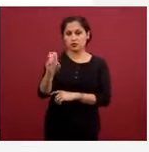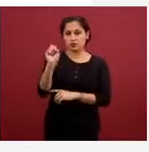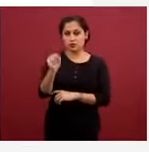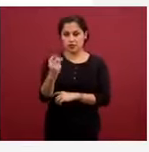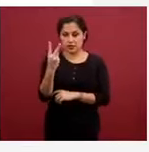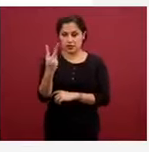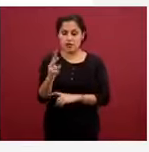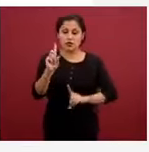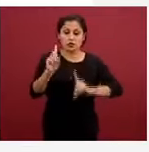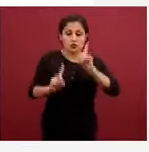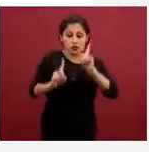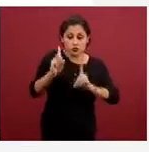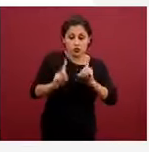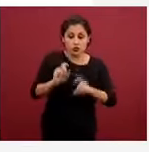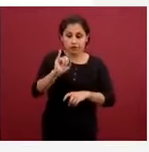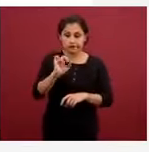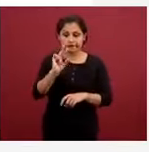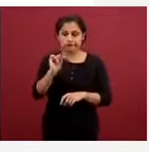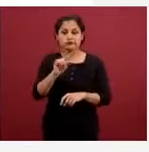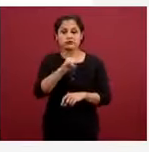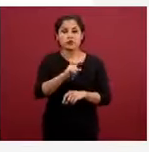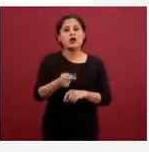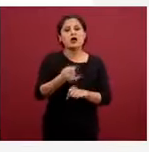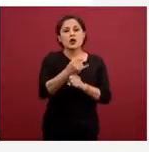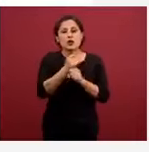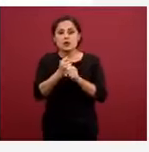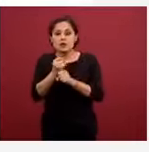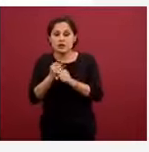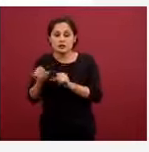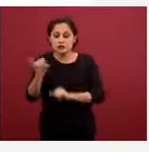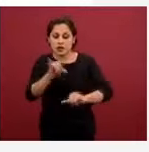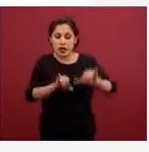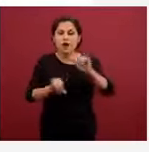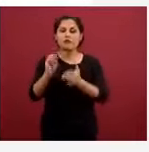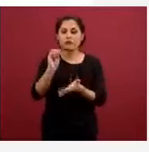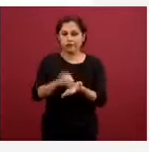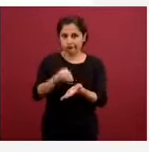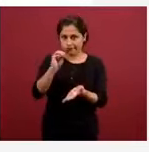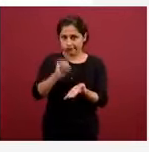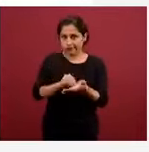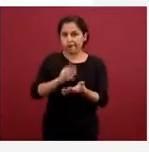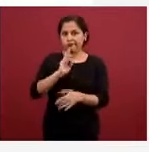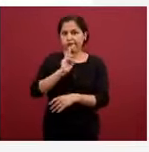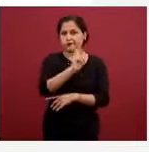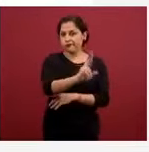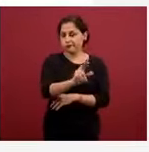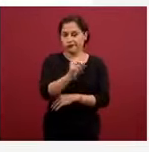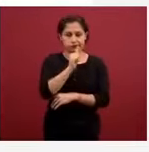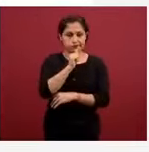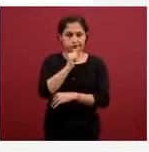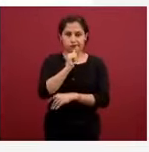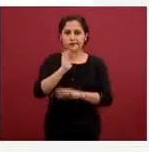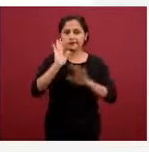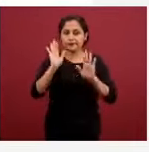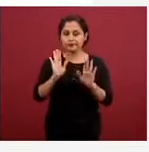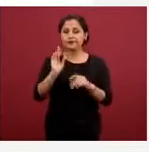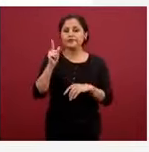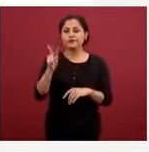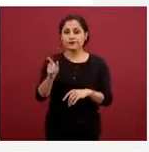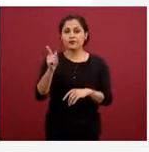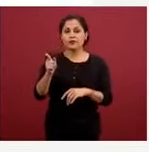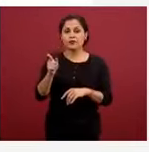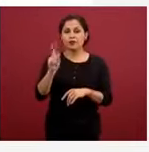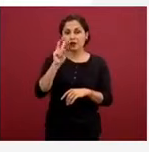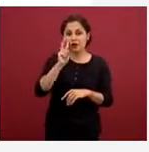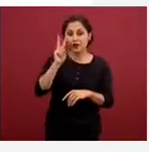8.262, en espera de un diagnóstico, y pueden ver precisamente cómo esos casos sospechosos se acumulan